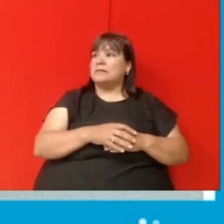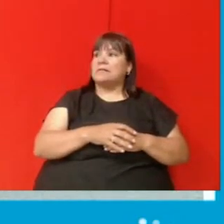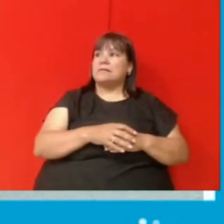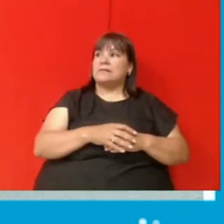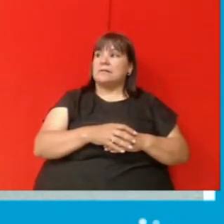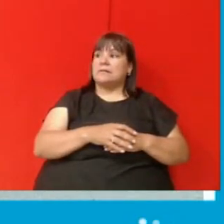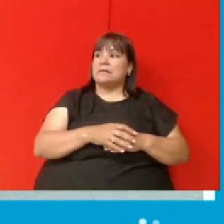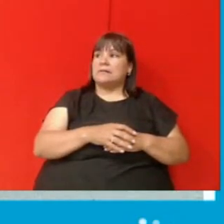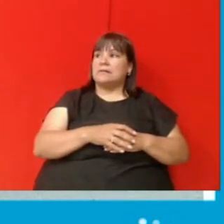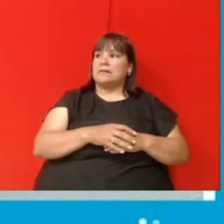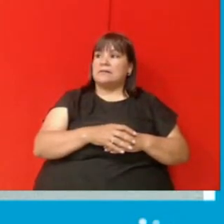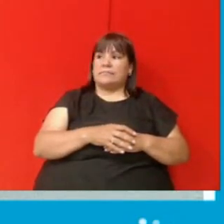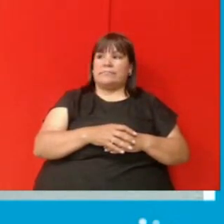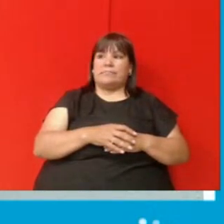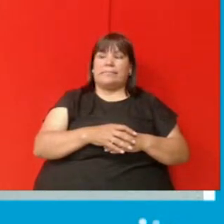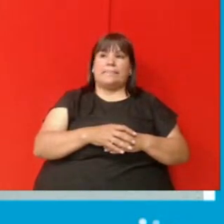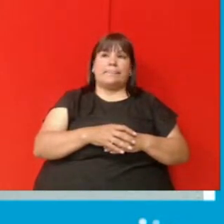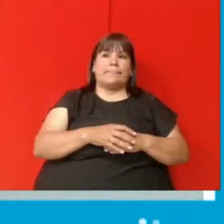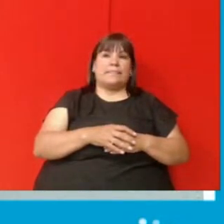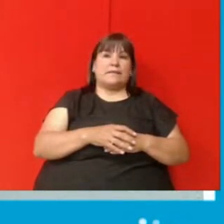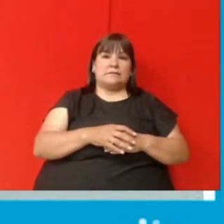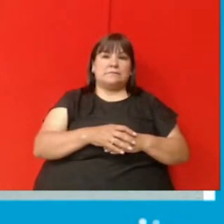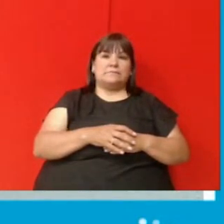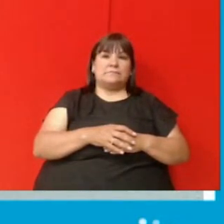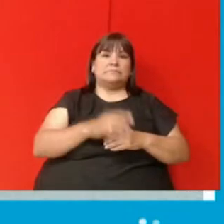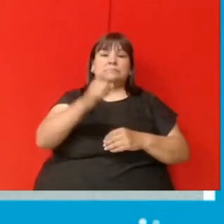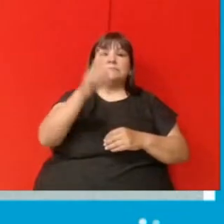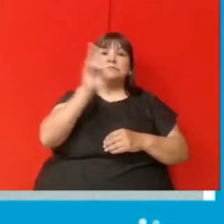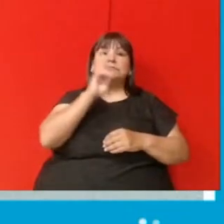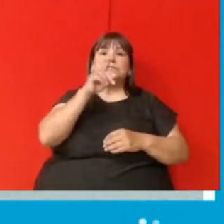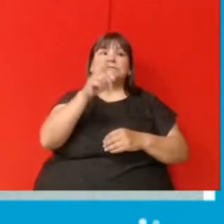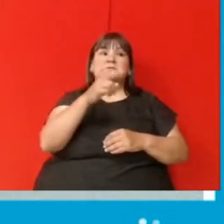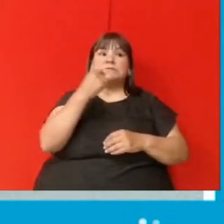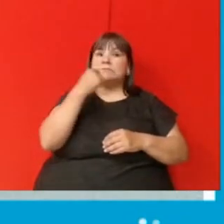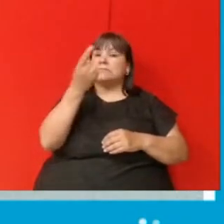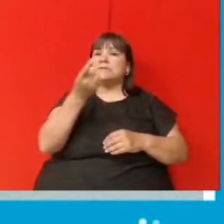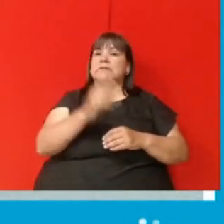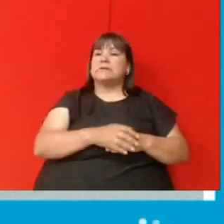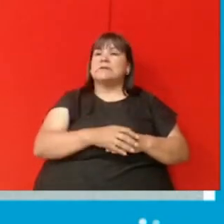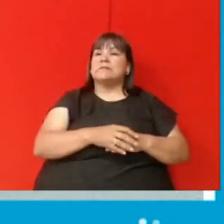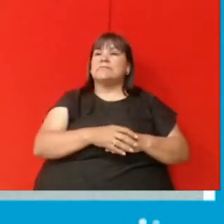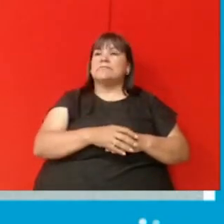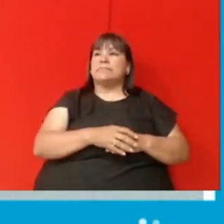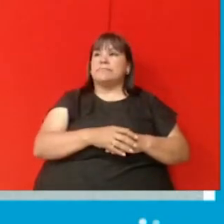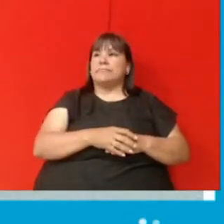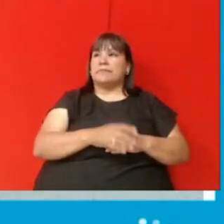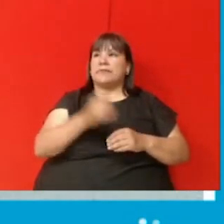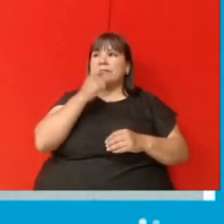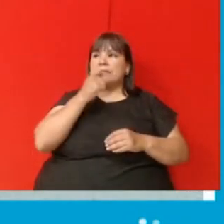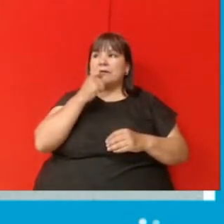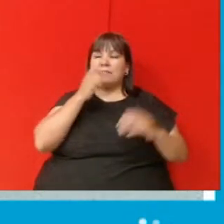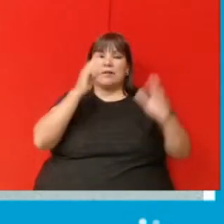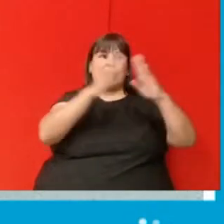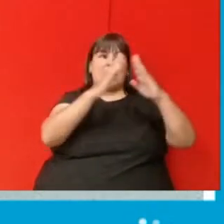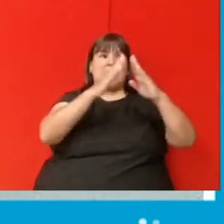Una pregunta al doctor Cianceta. Sí, en el caso de la internación